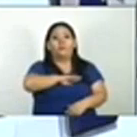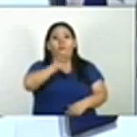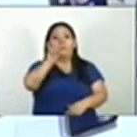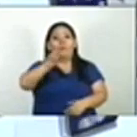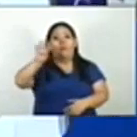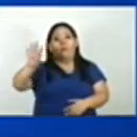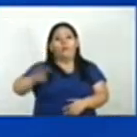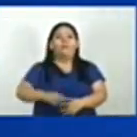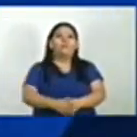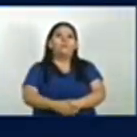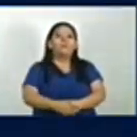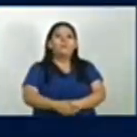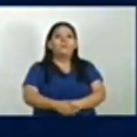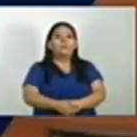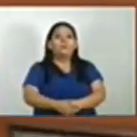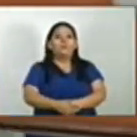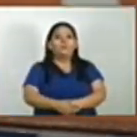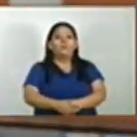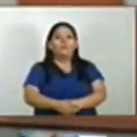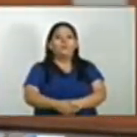septiembre.